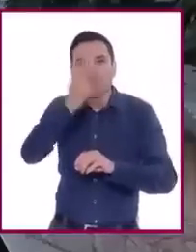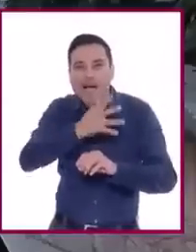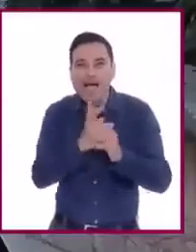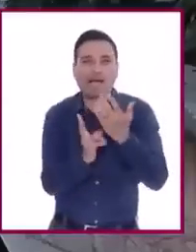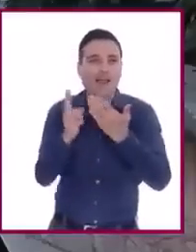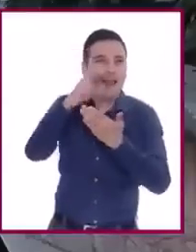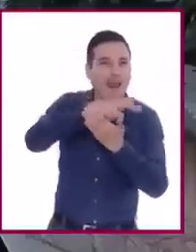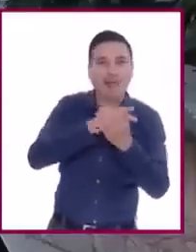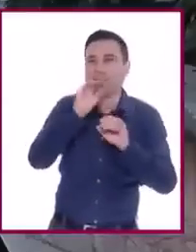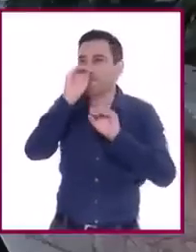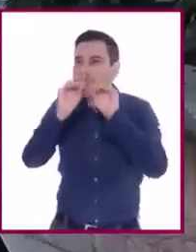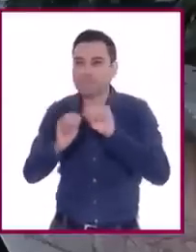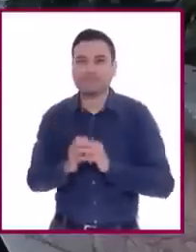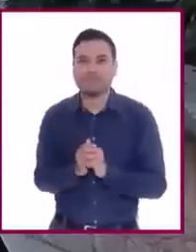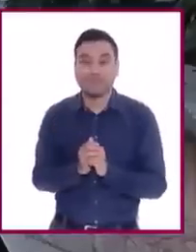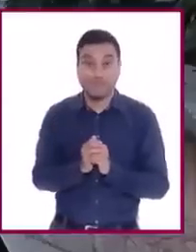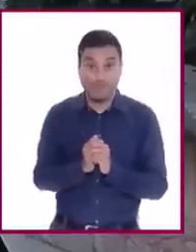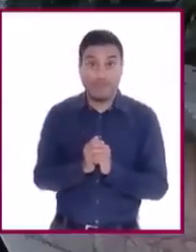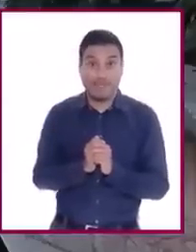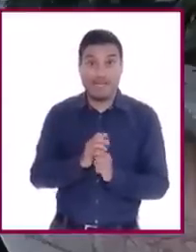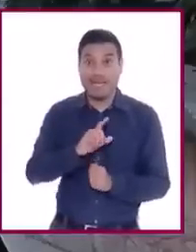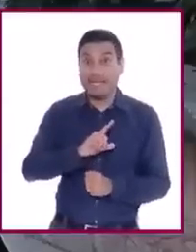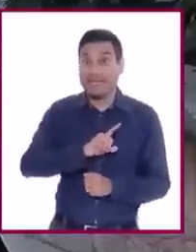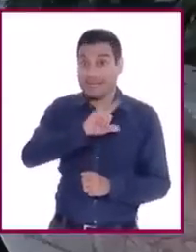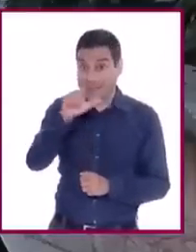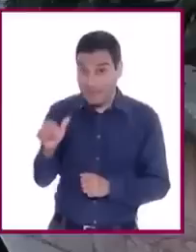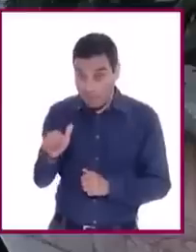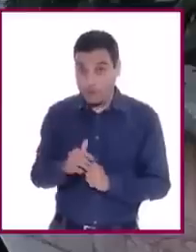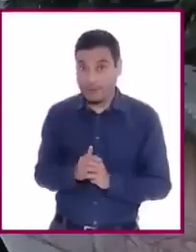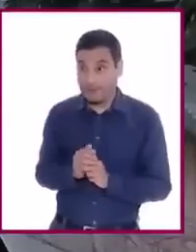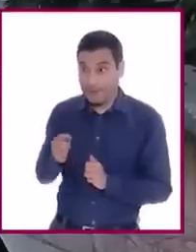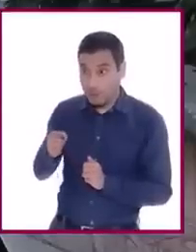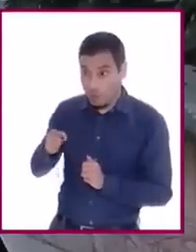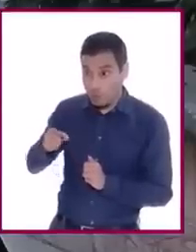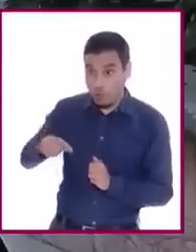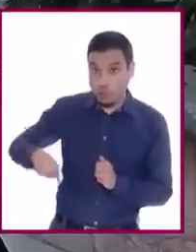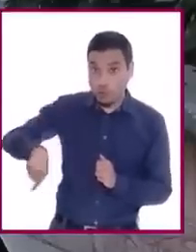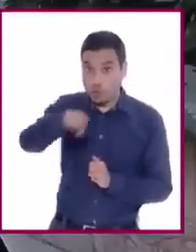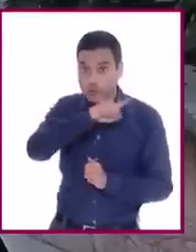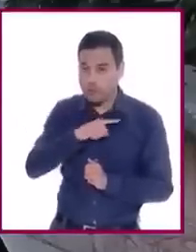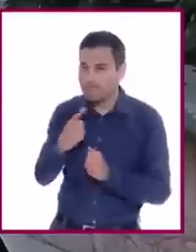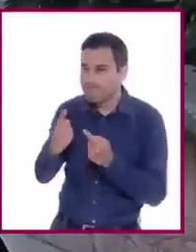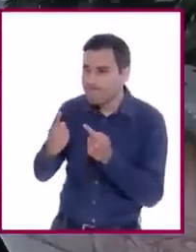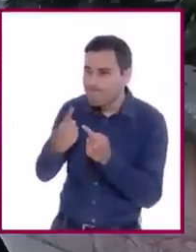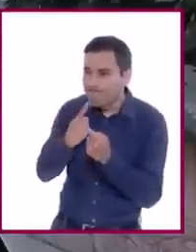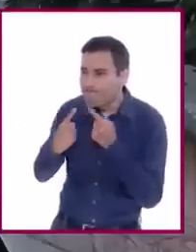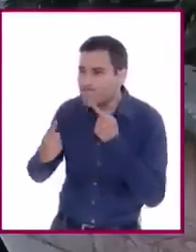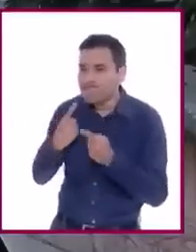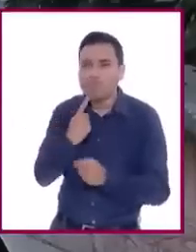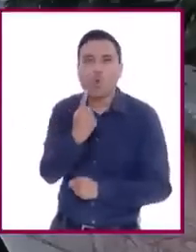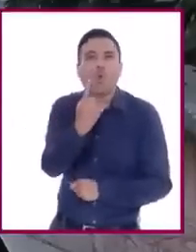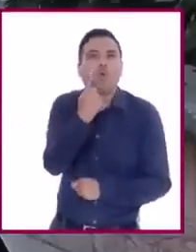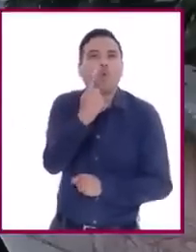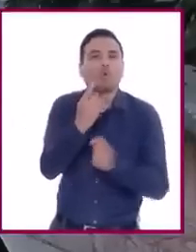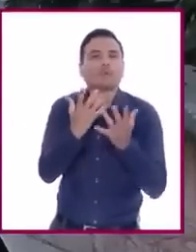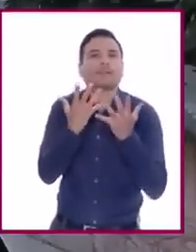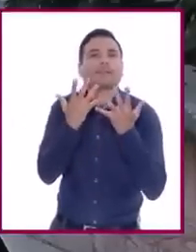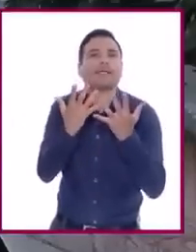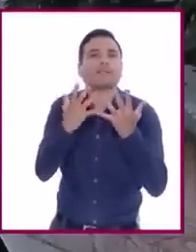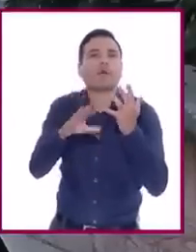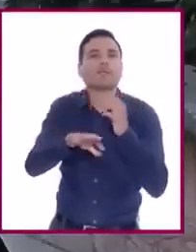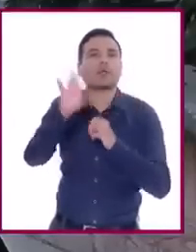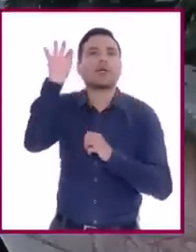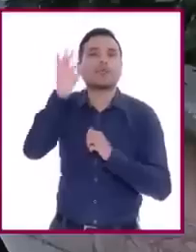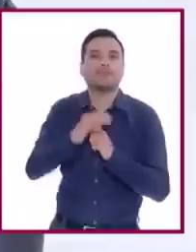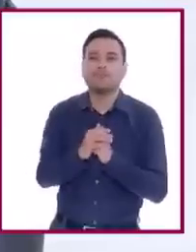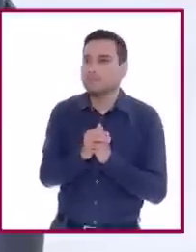un deseo uno solo por parte de de los participantes y se analiza con los alumnos la posibilidad de